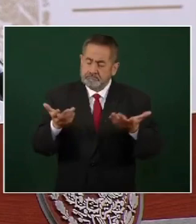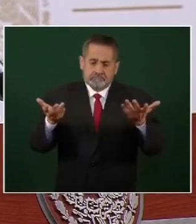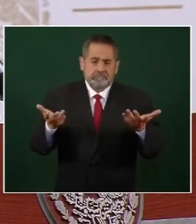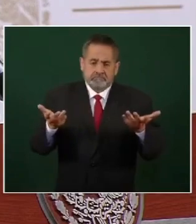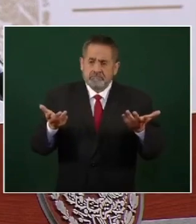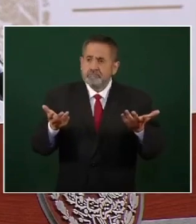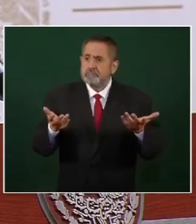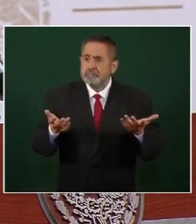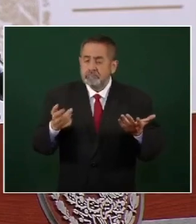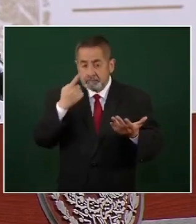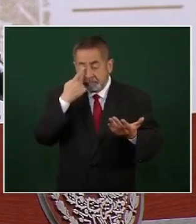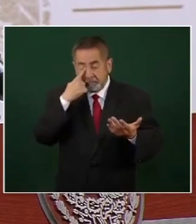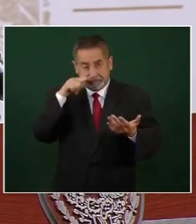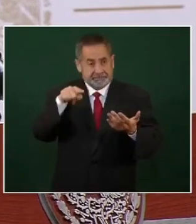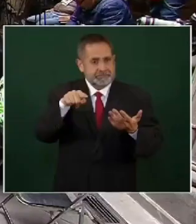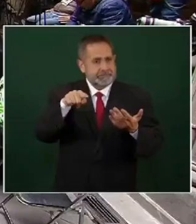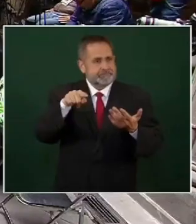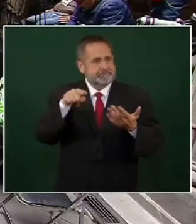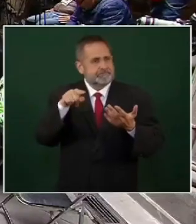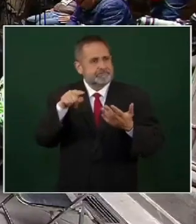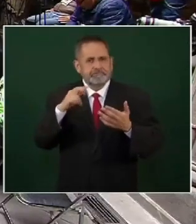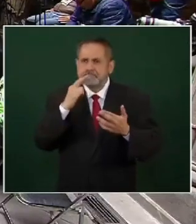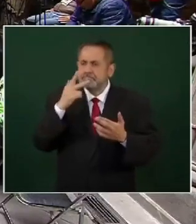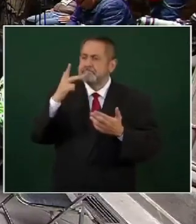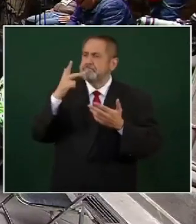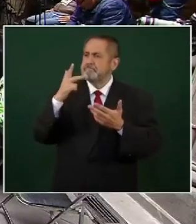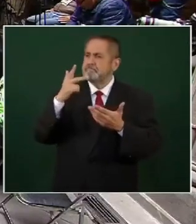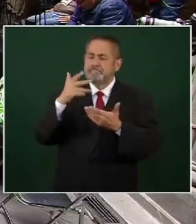para tener una sociedad mejor.